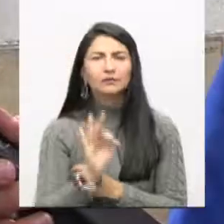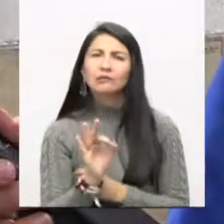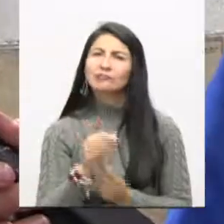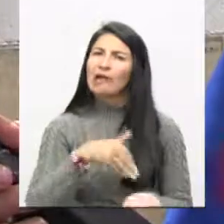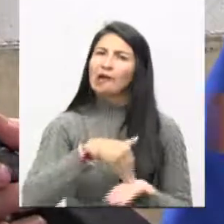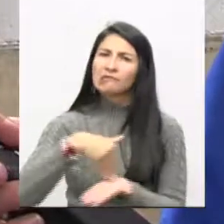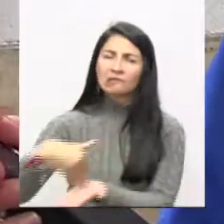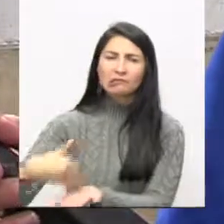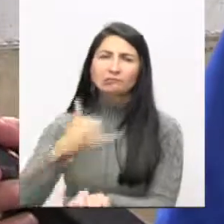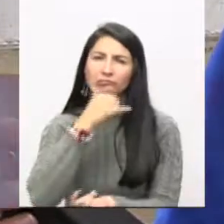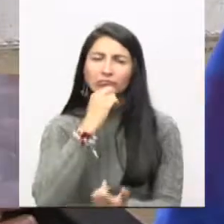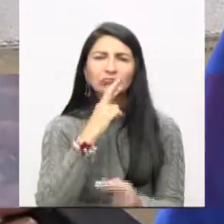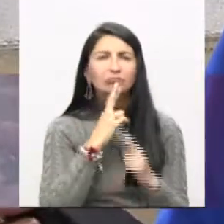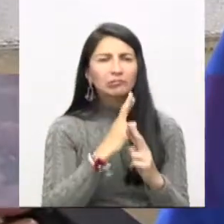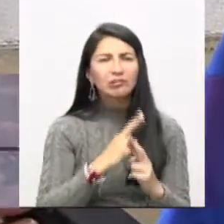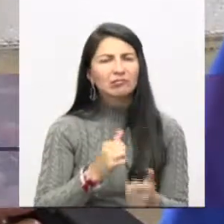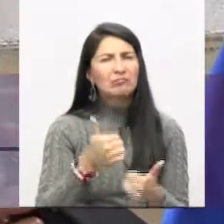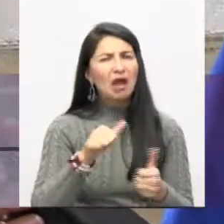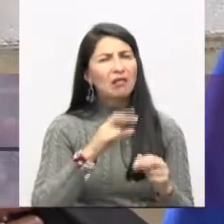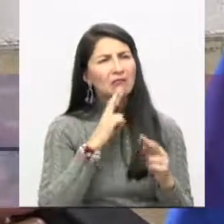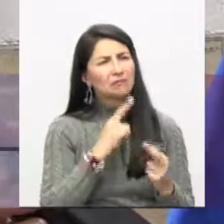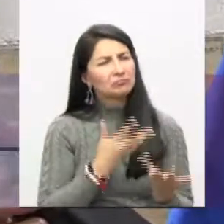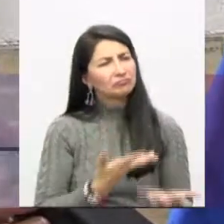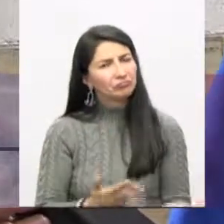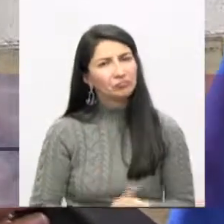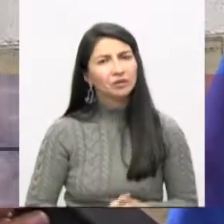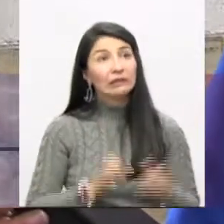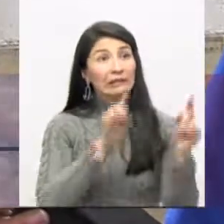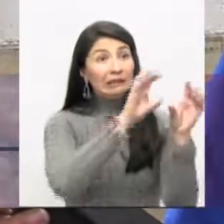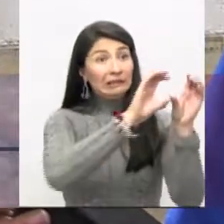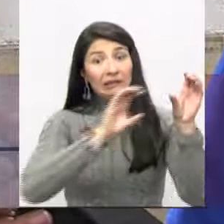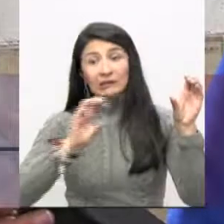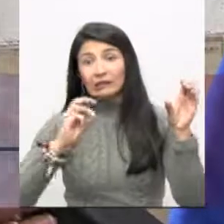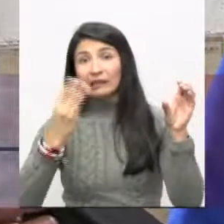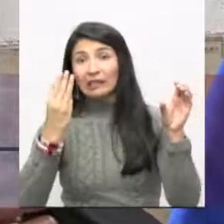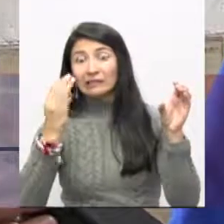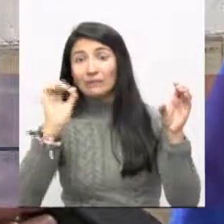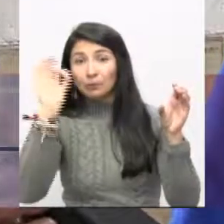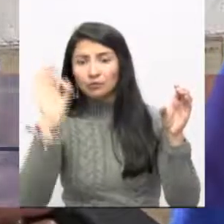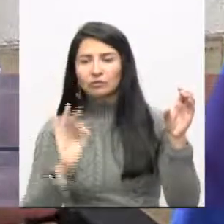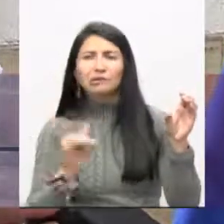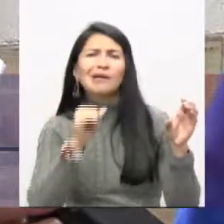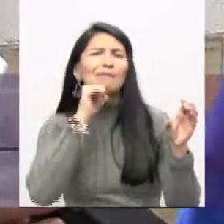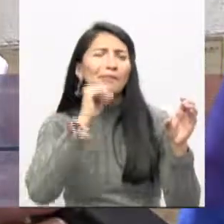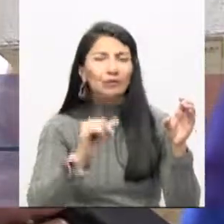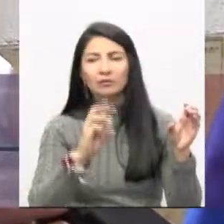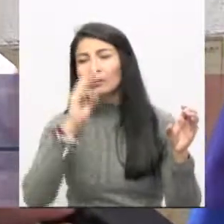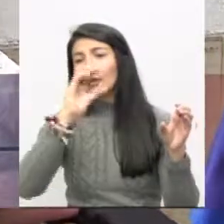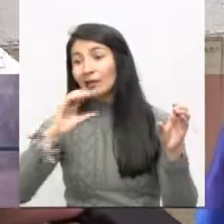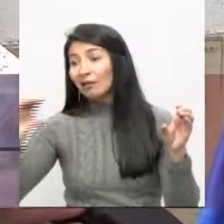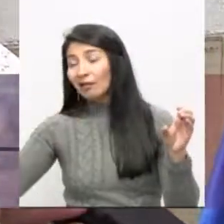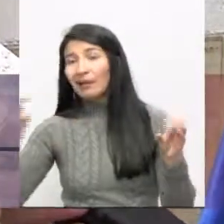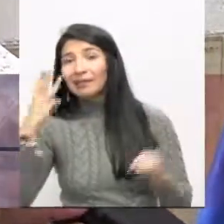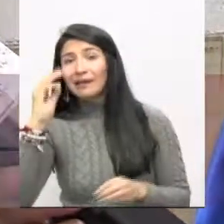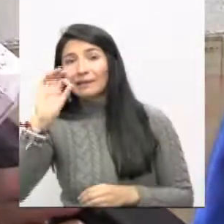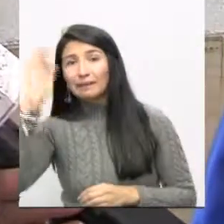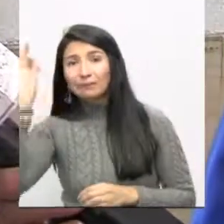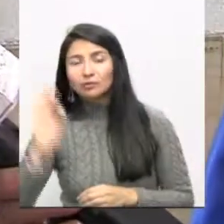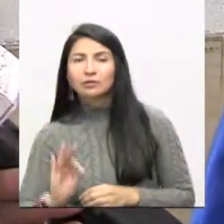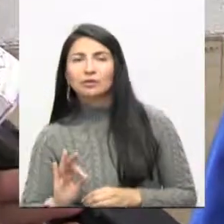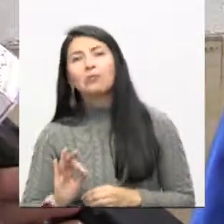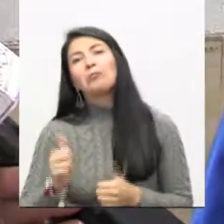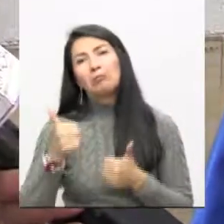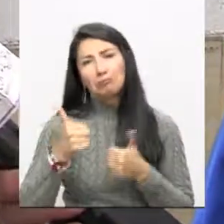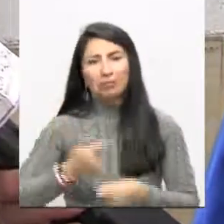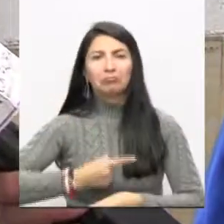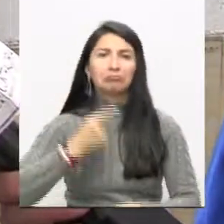deficientes. Hablamos de un 13% de ellas ineficientes y un 30% de ellas que